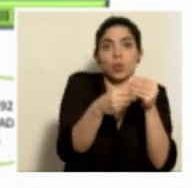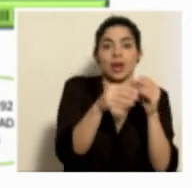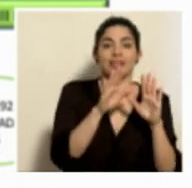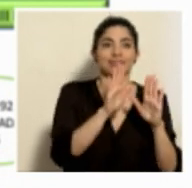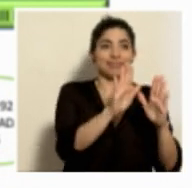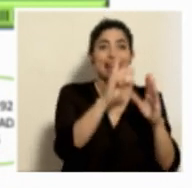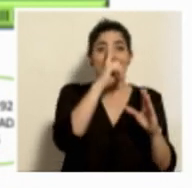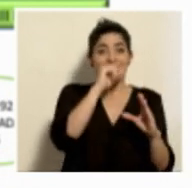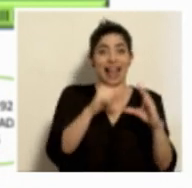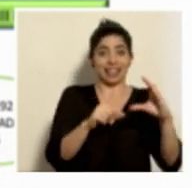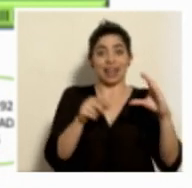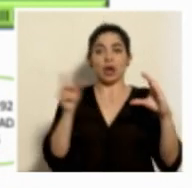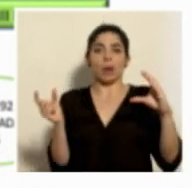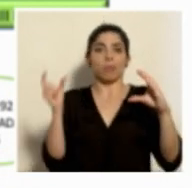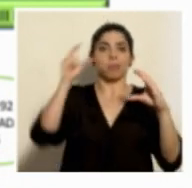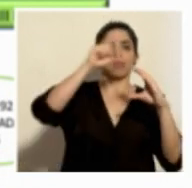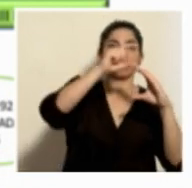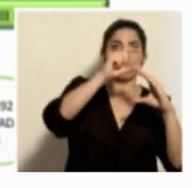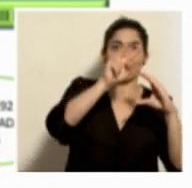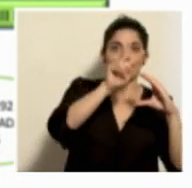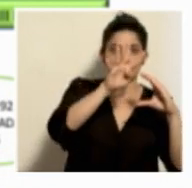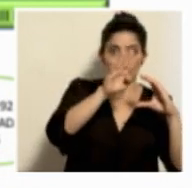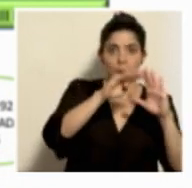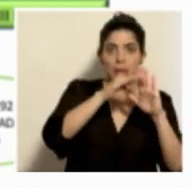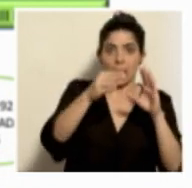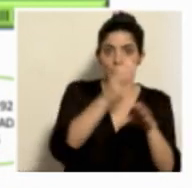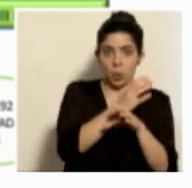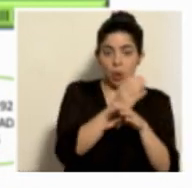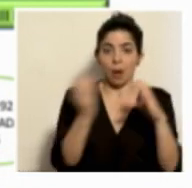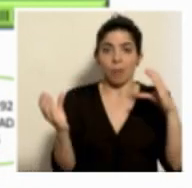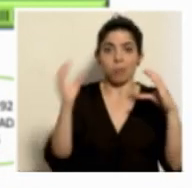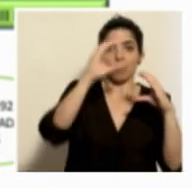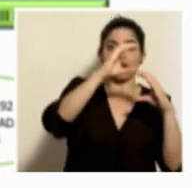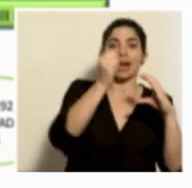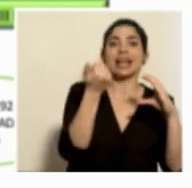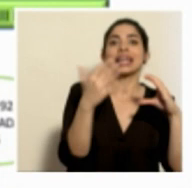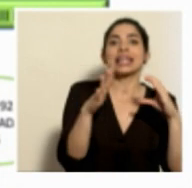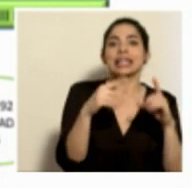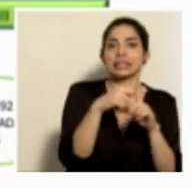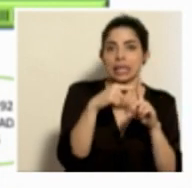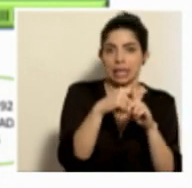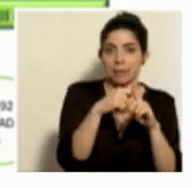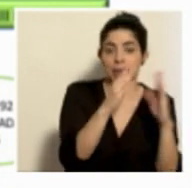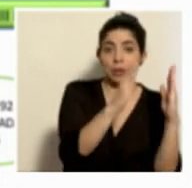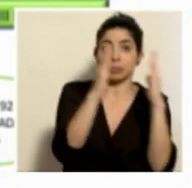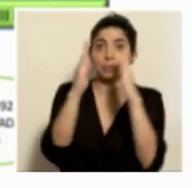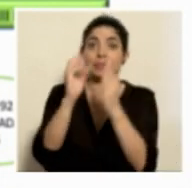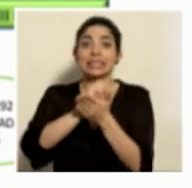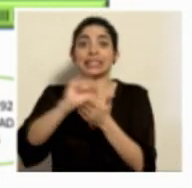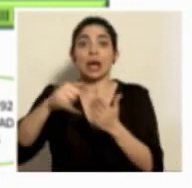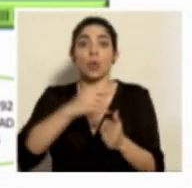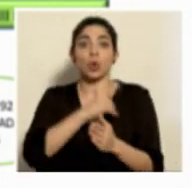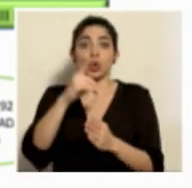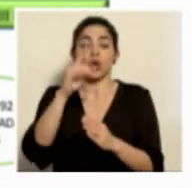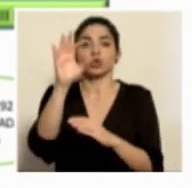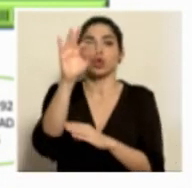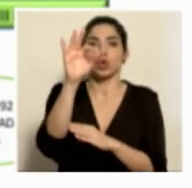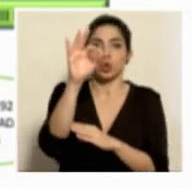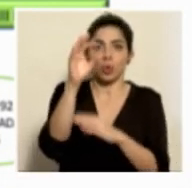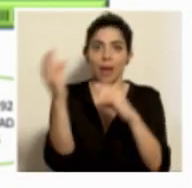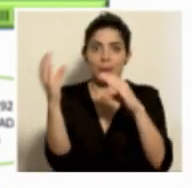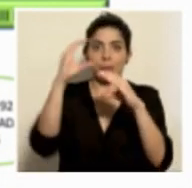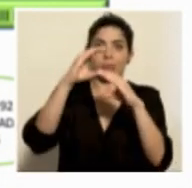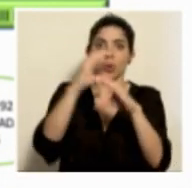hospitalaria del Calderón Guardia y 15 camas moderadas. En el San Juan de Dios serían 9 camas